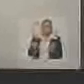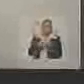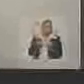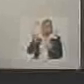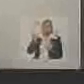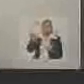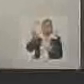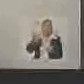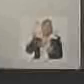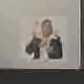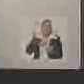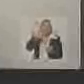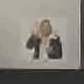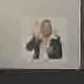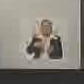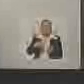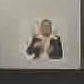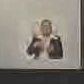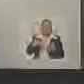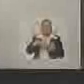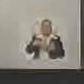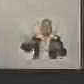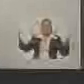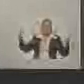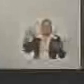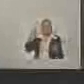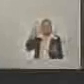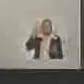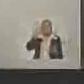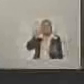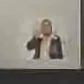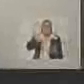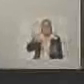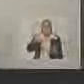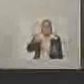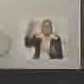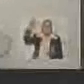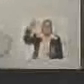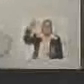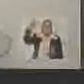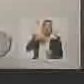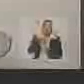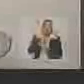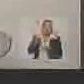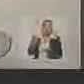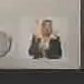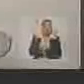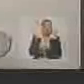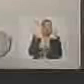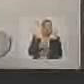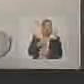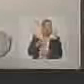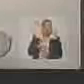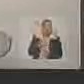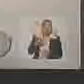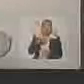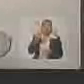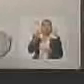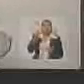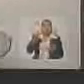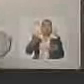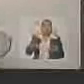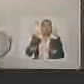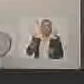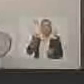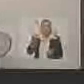también el presidente nacional, Gustavo Madero, que ganó la elección hace un año con productos de actos de corrupción?